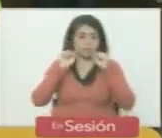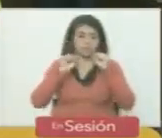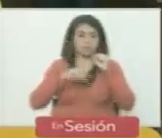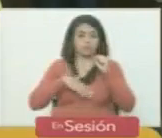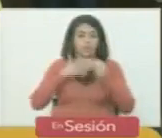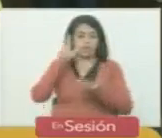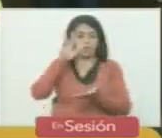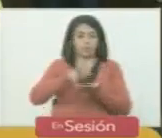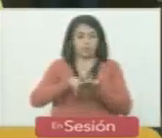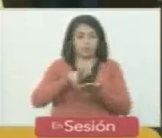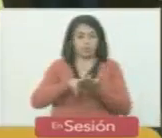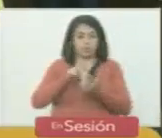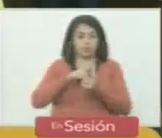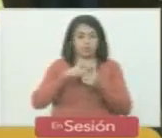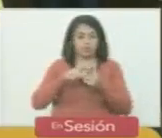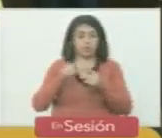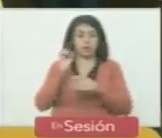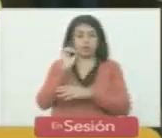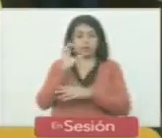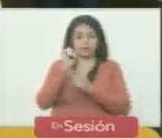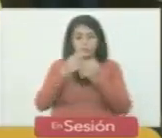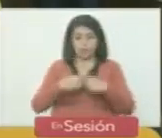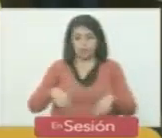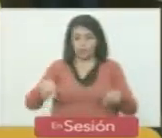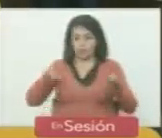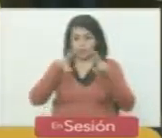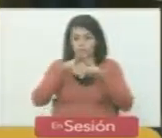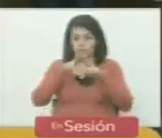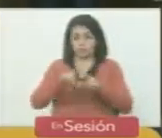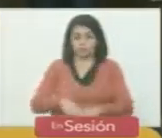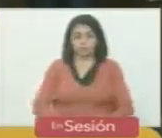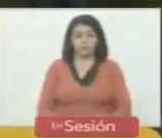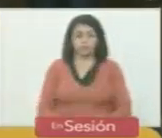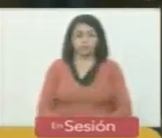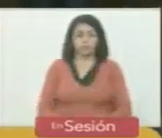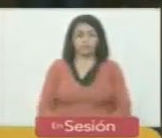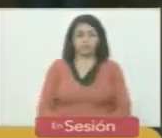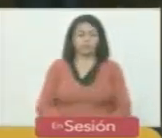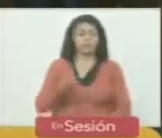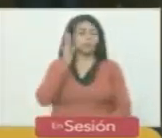que se aprobara eso en la Asamblea General de Naciones Unidas.